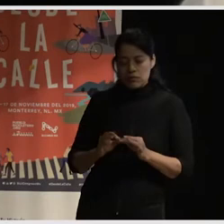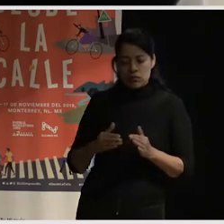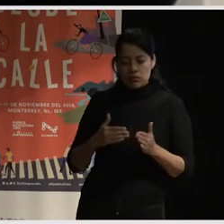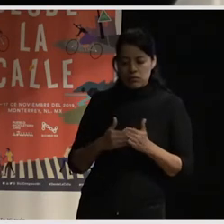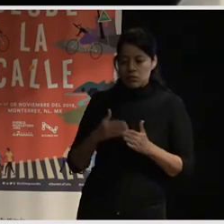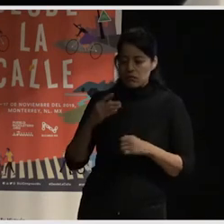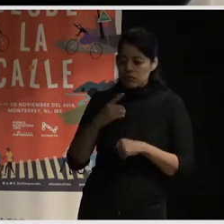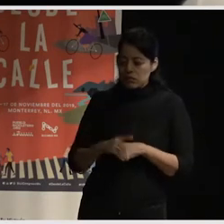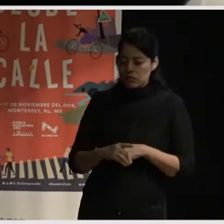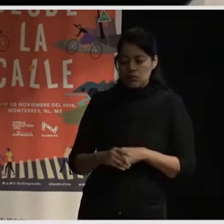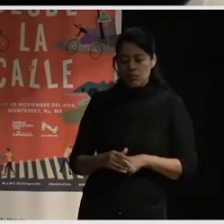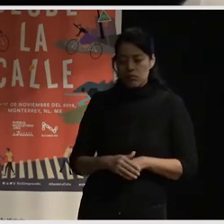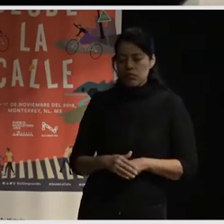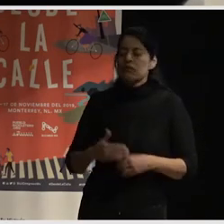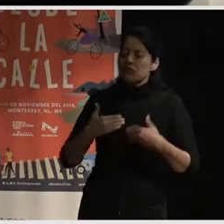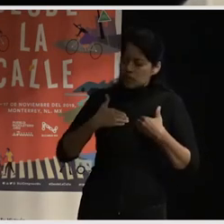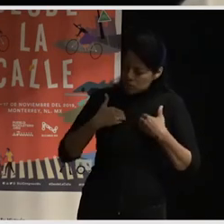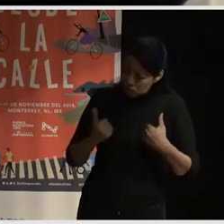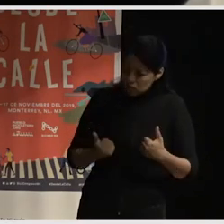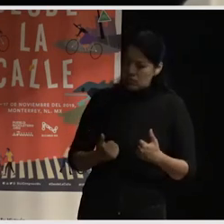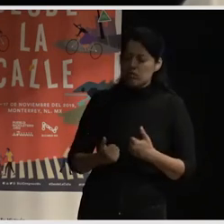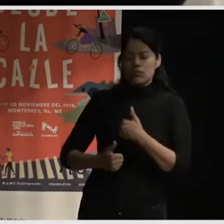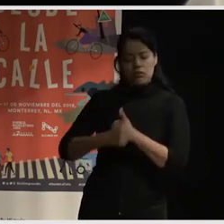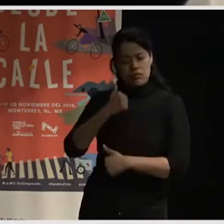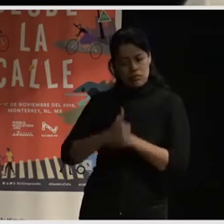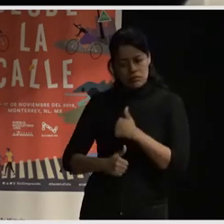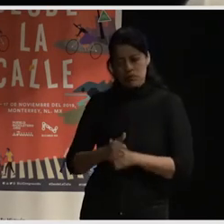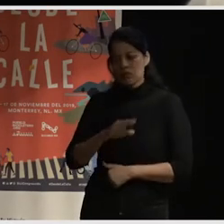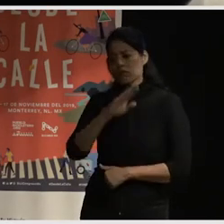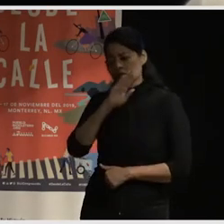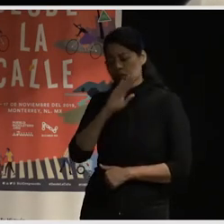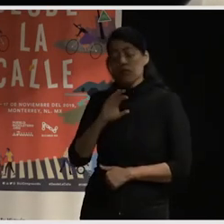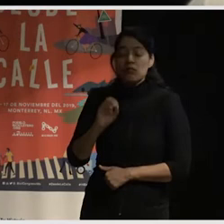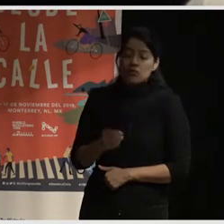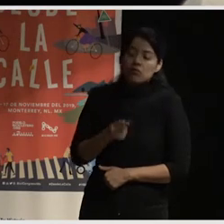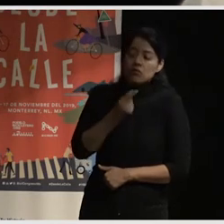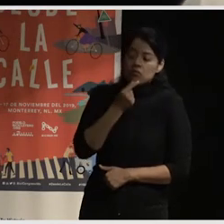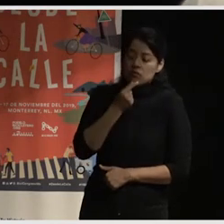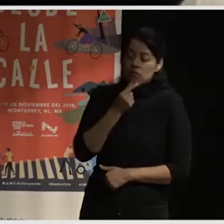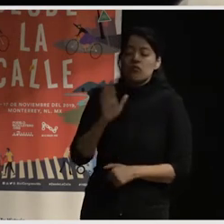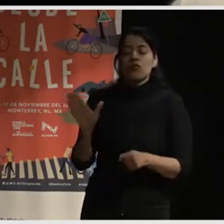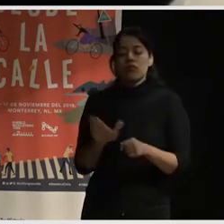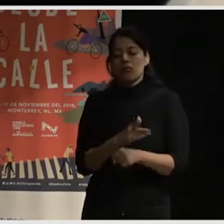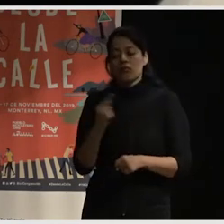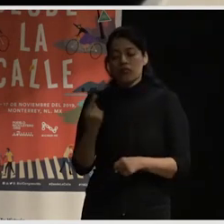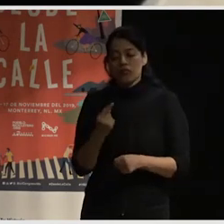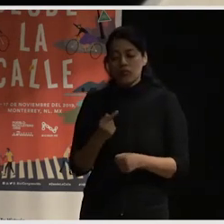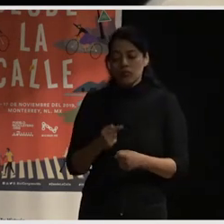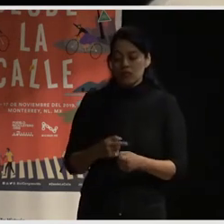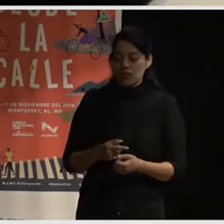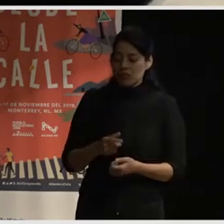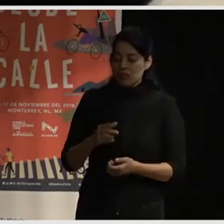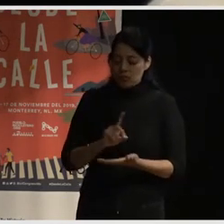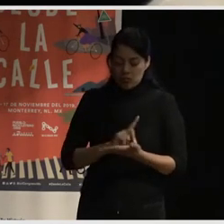o sea si entiendo la frustración de las madres o de los niños no porque se están violando sus derechos